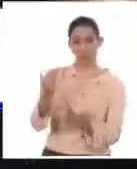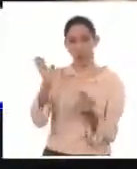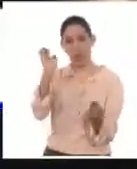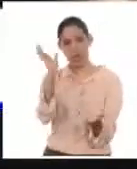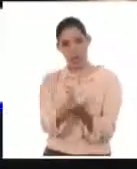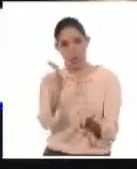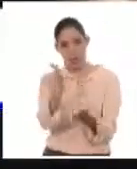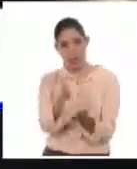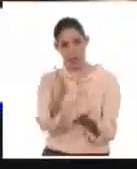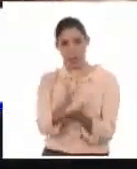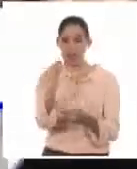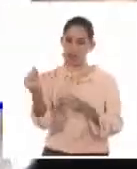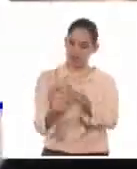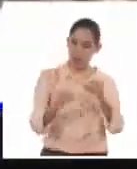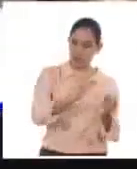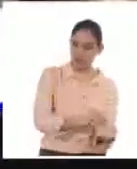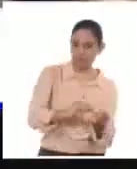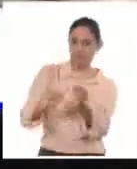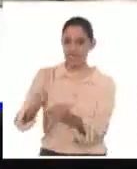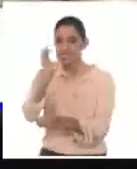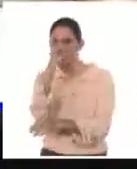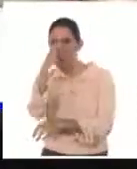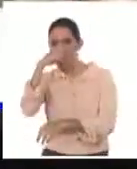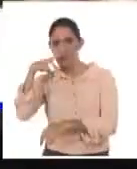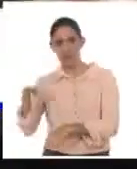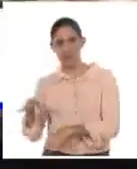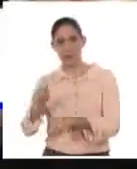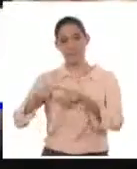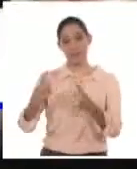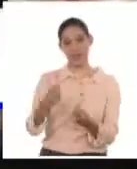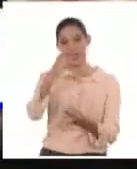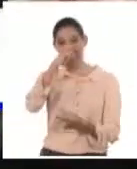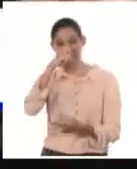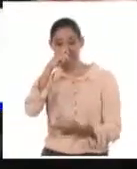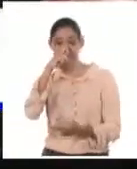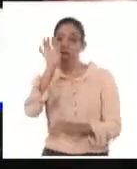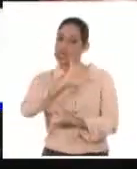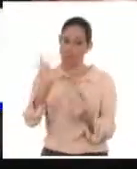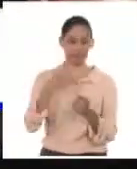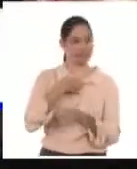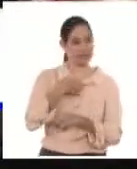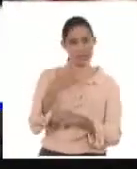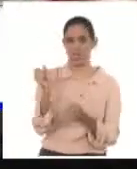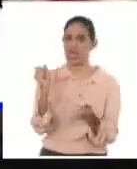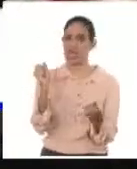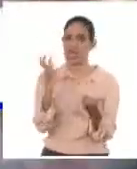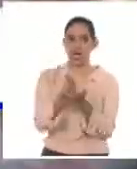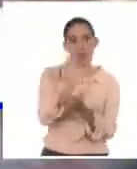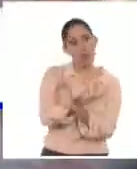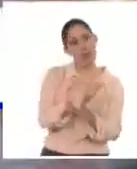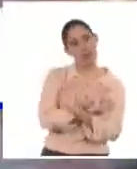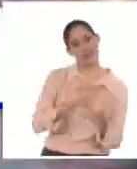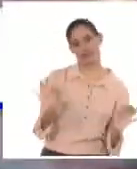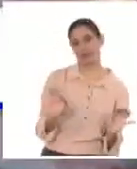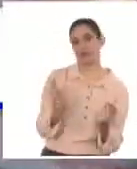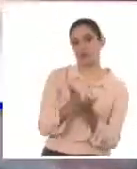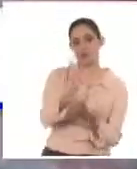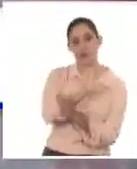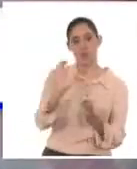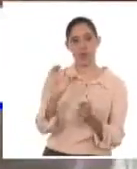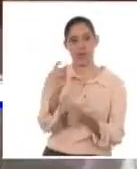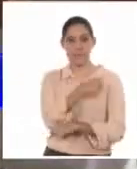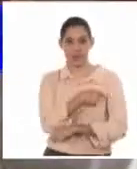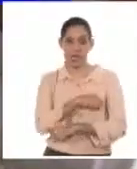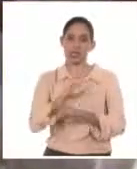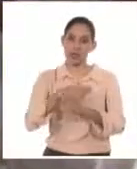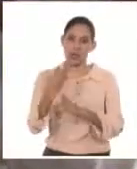se trasladan hacia los círculos infantiles, porque tenemos niños de edad de círculo infantil, de escuela primaria y escuela especial, se trasladan en su guagua y retornan por la